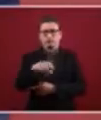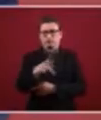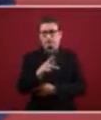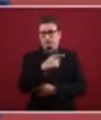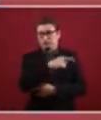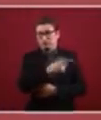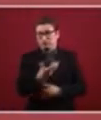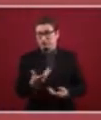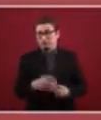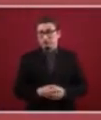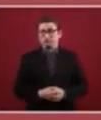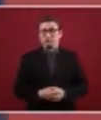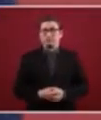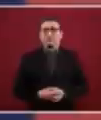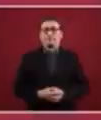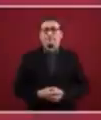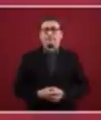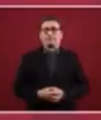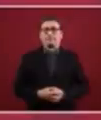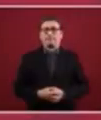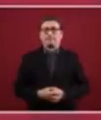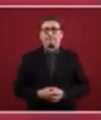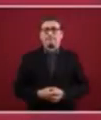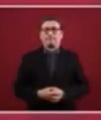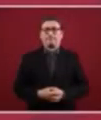que no haya